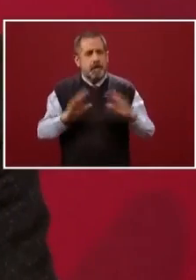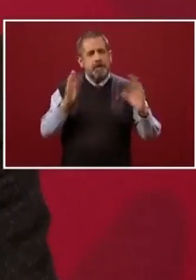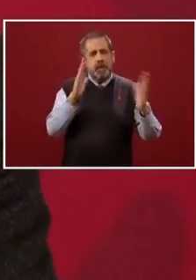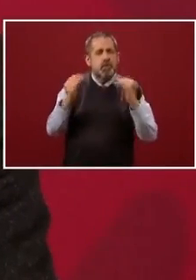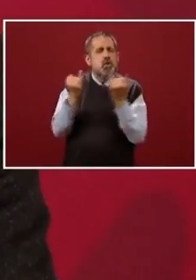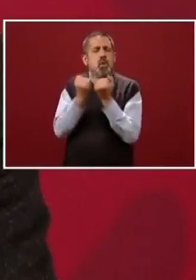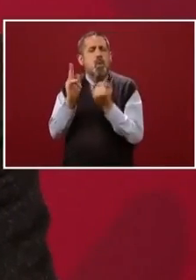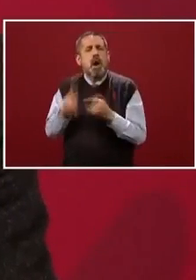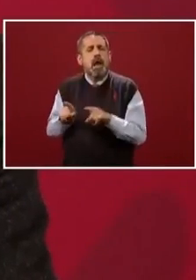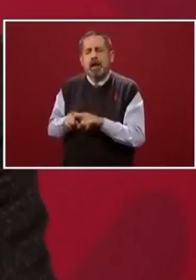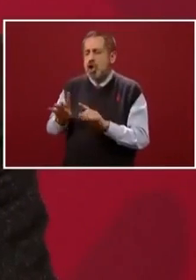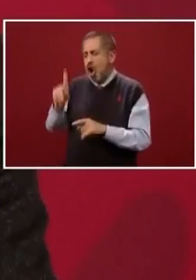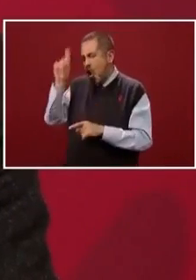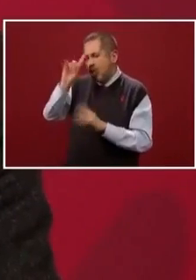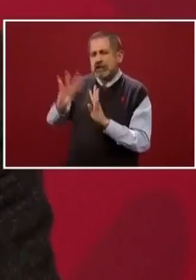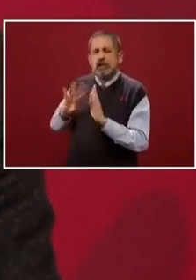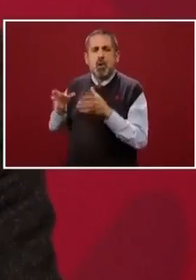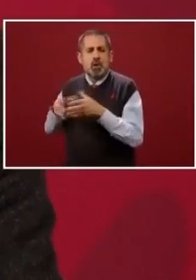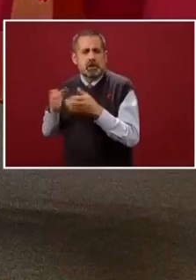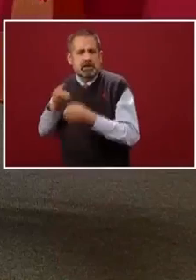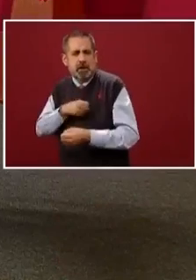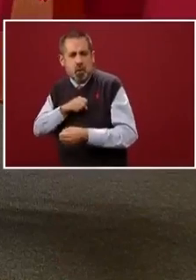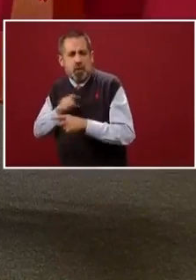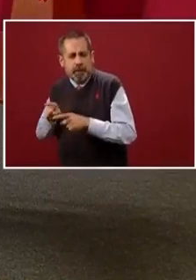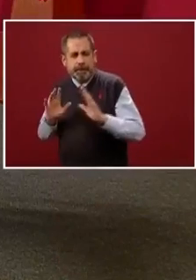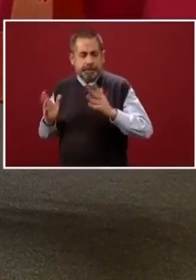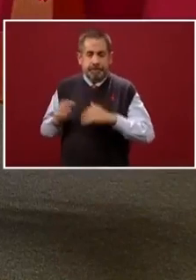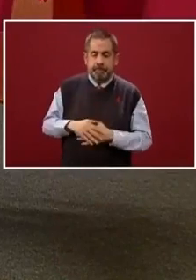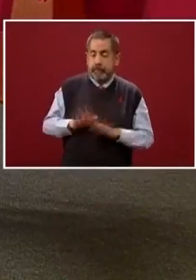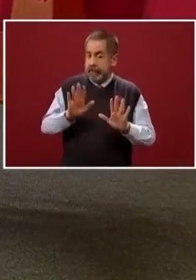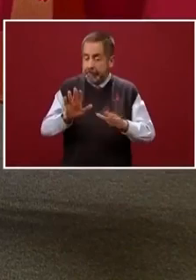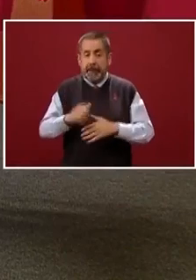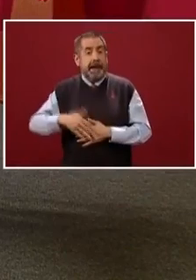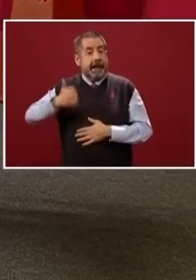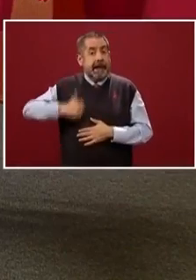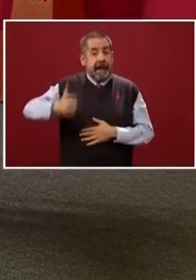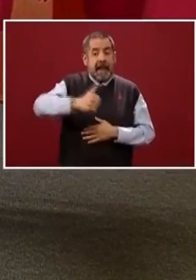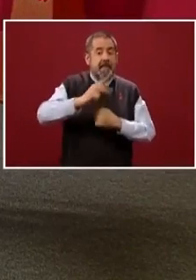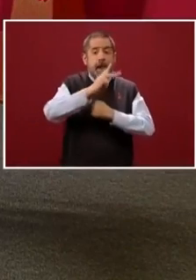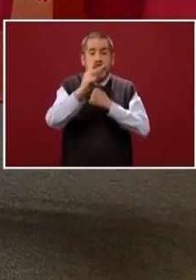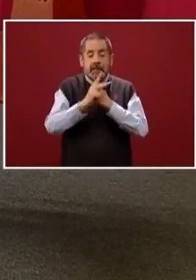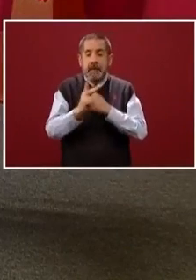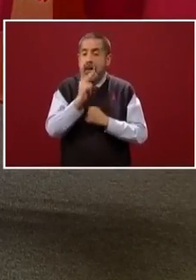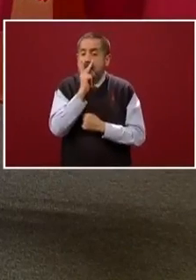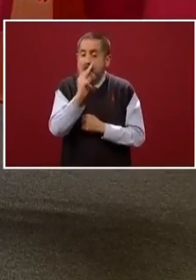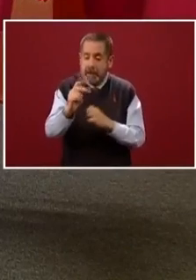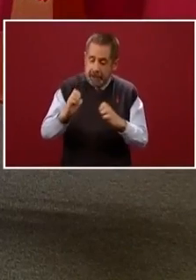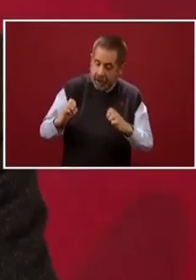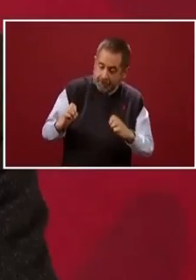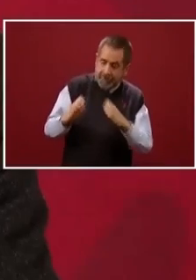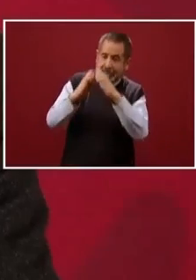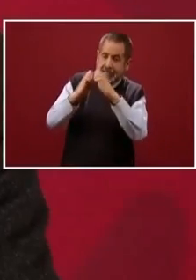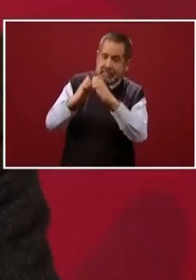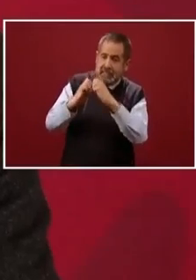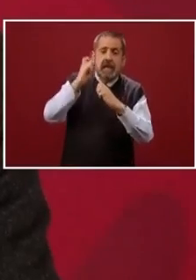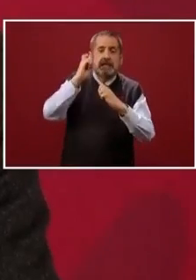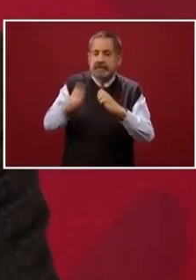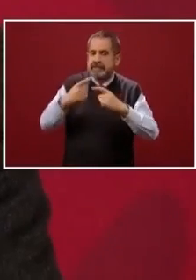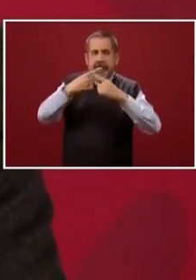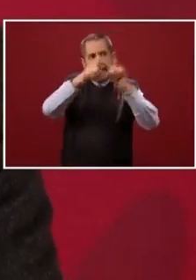nuestro Consejo de Salubridad General. En cada país, la palabra emergencia tiene un significado